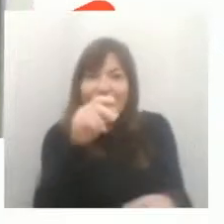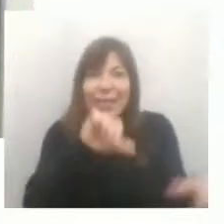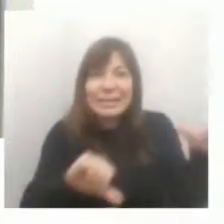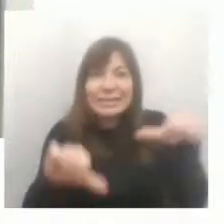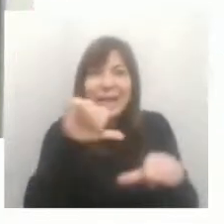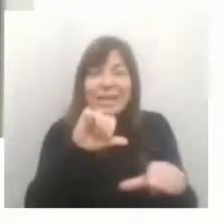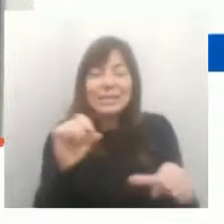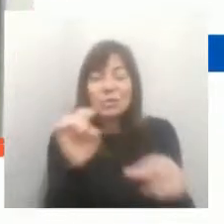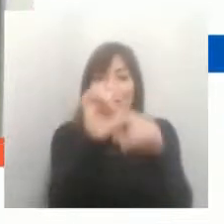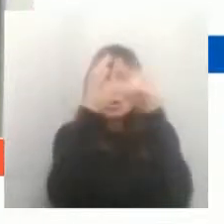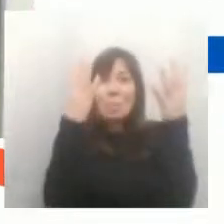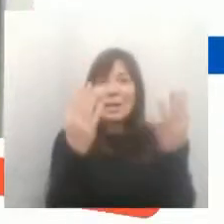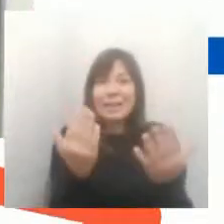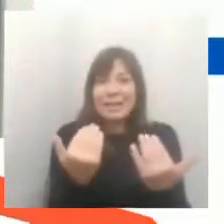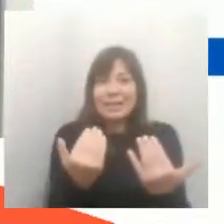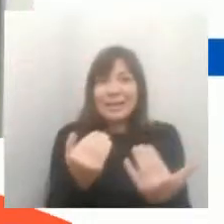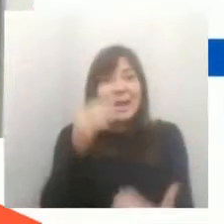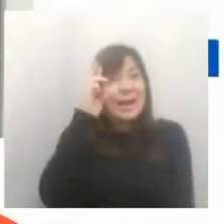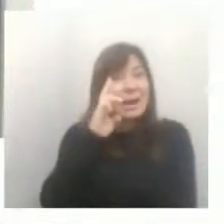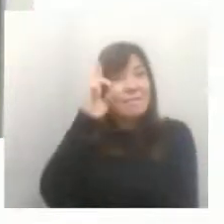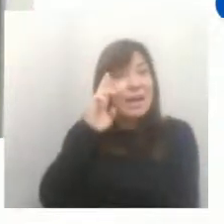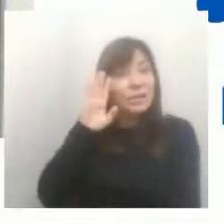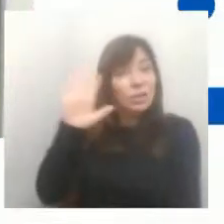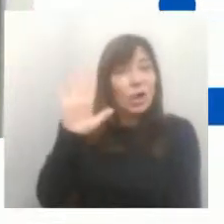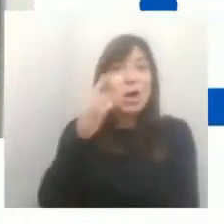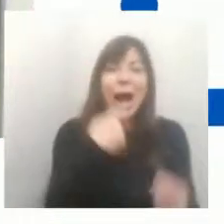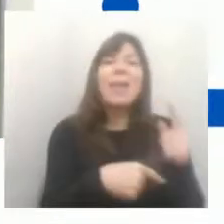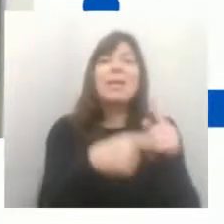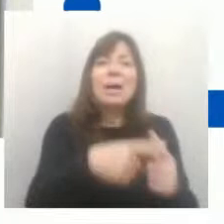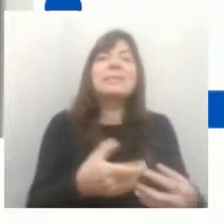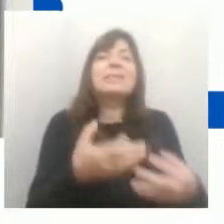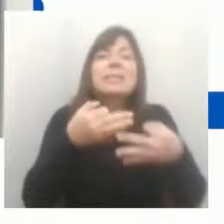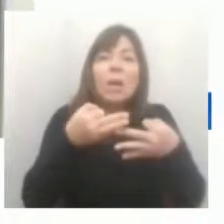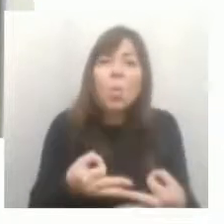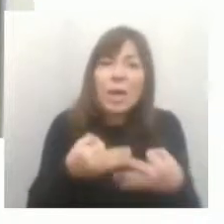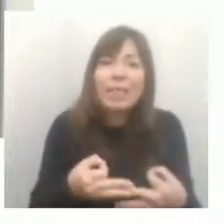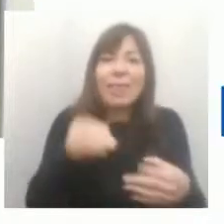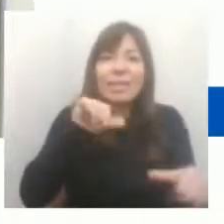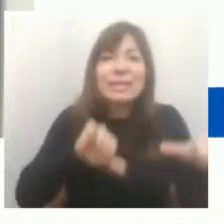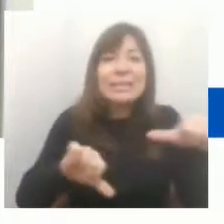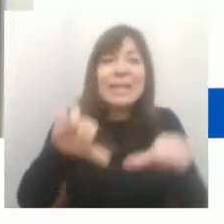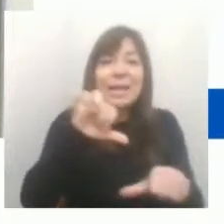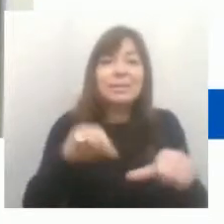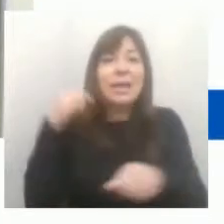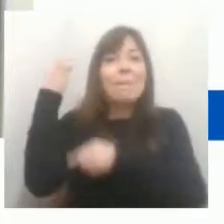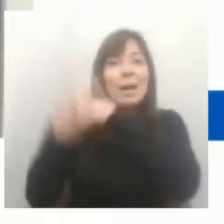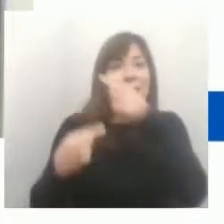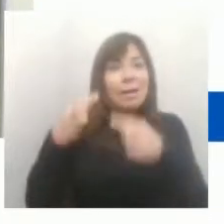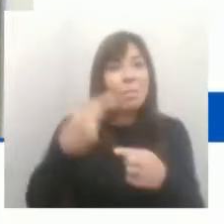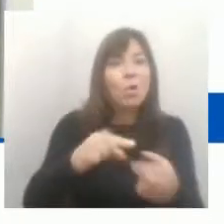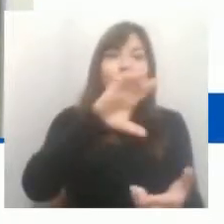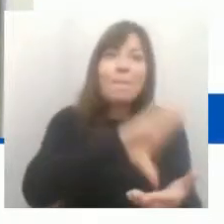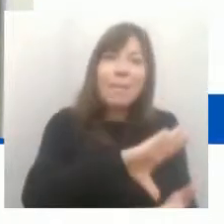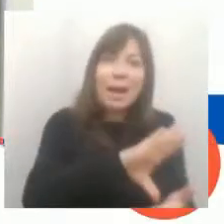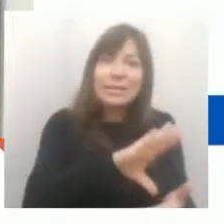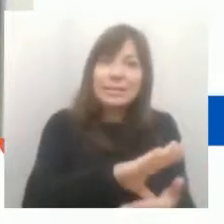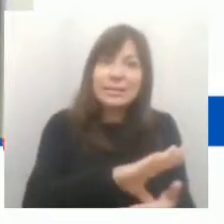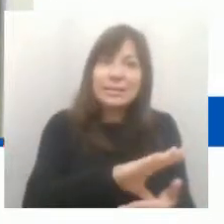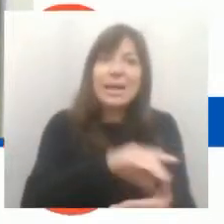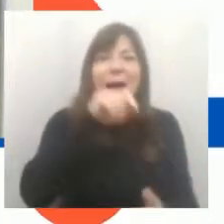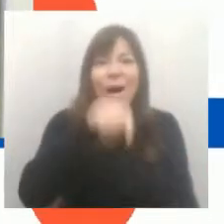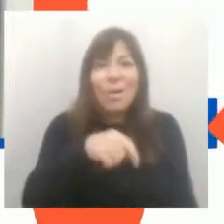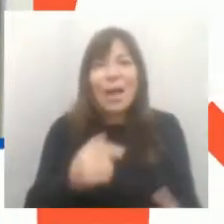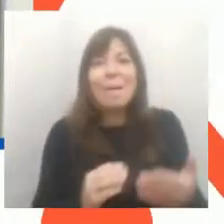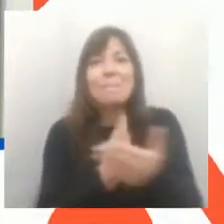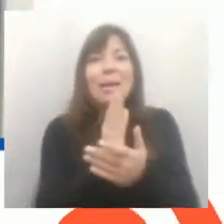necesario. Esta reflexión, sumado a que estamos convencidos de que la ciencia es el patrimonio de un país, nos llevó a estar con ustedes el día de